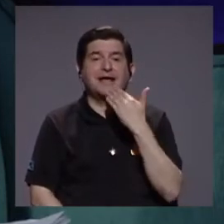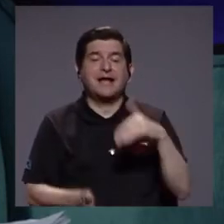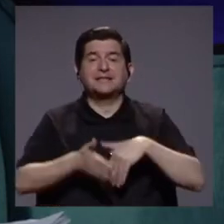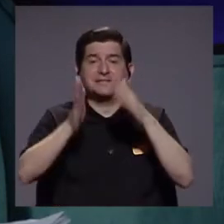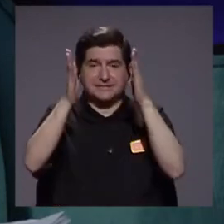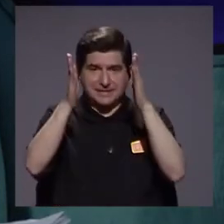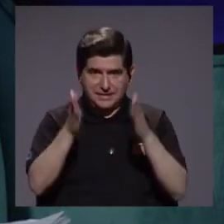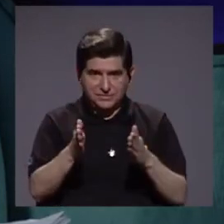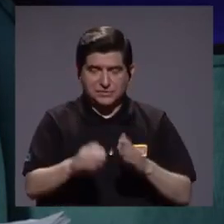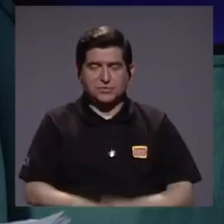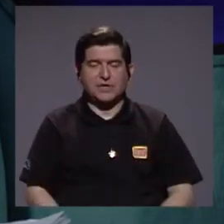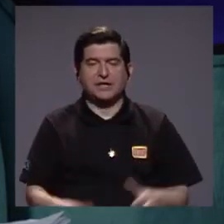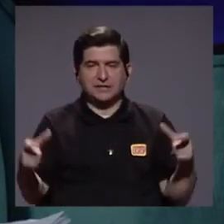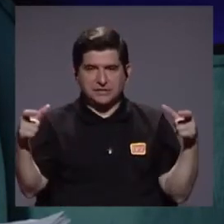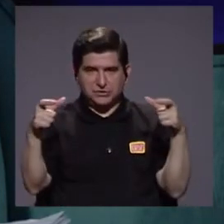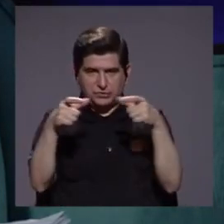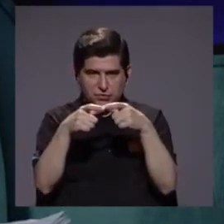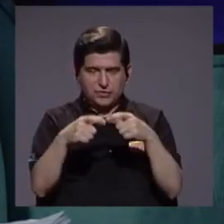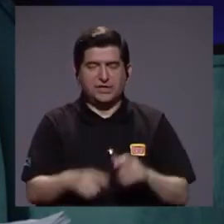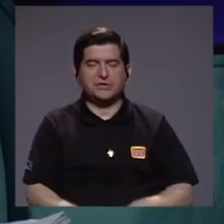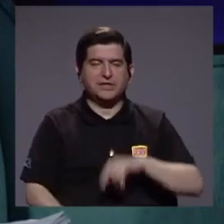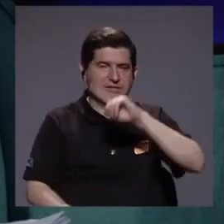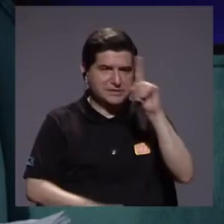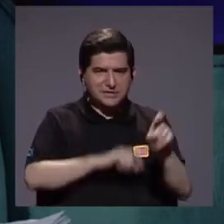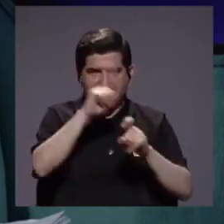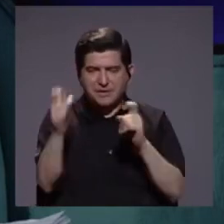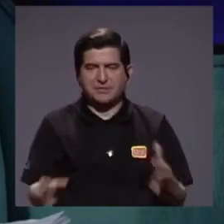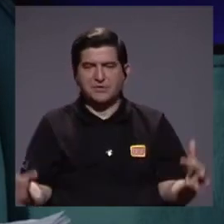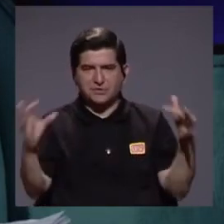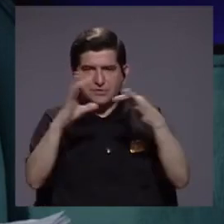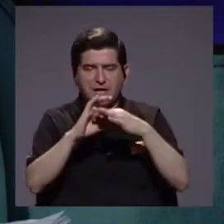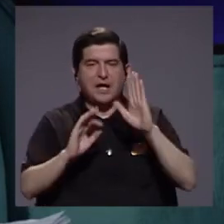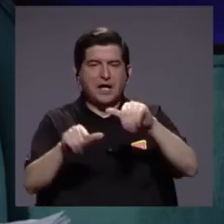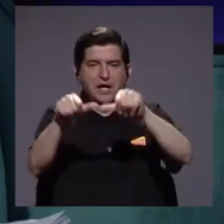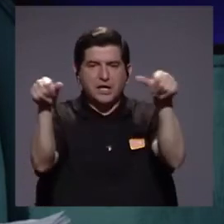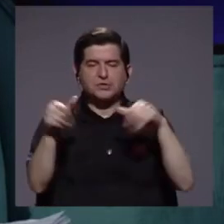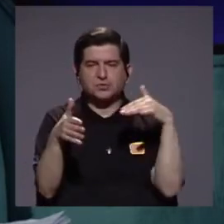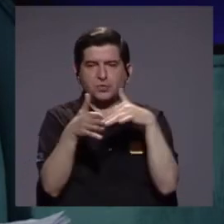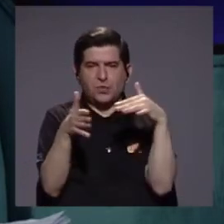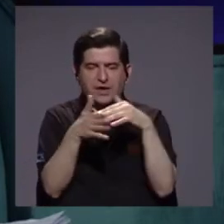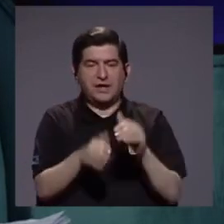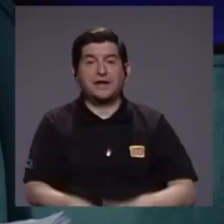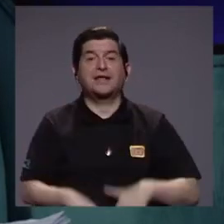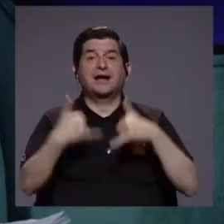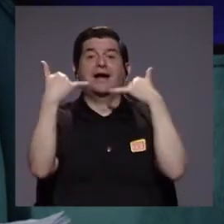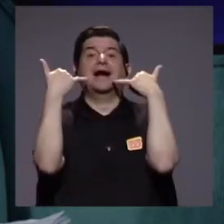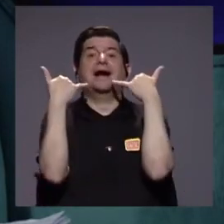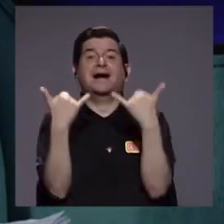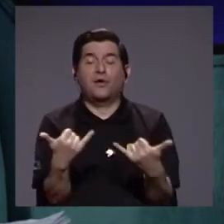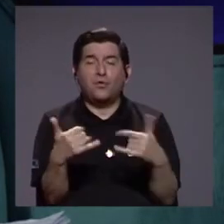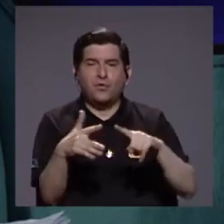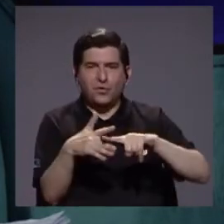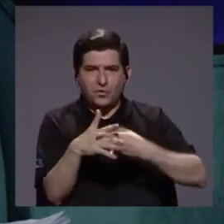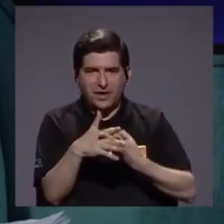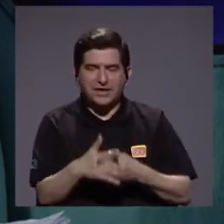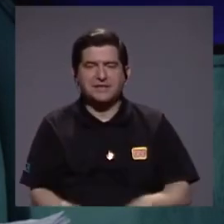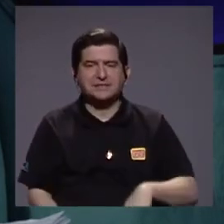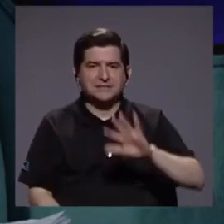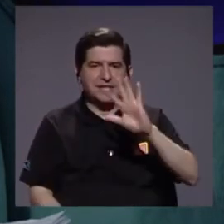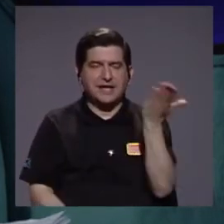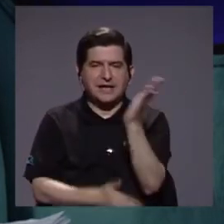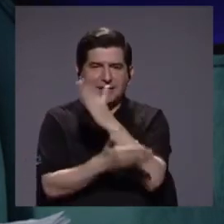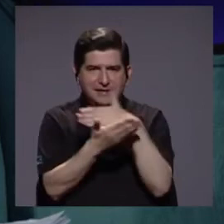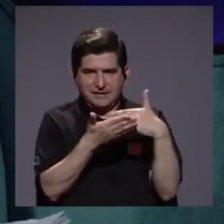los estudiantes que se conectaron a realizar preguntas pertinentes a su área de estudio. A continuación, iniciamos con el quinto